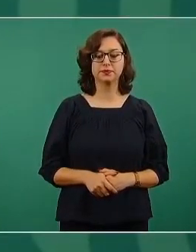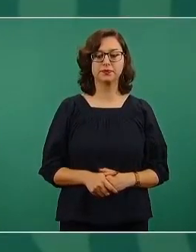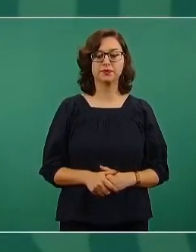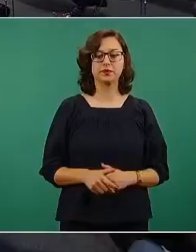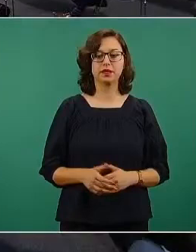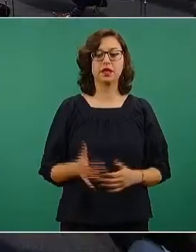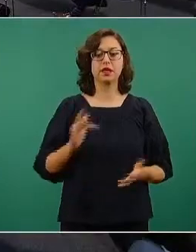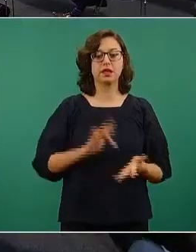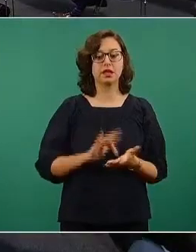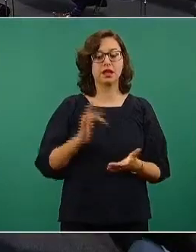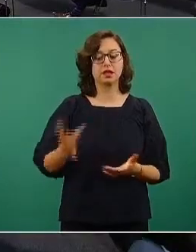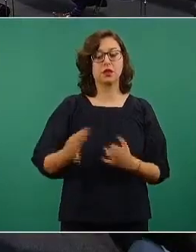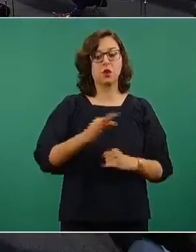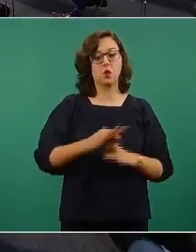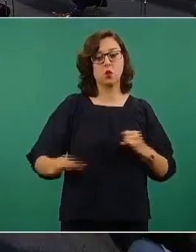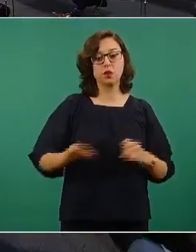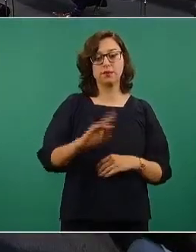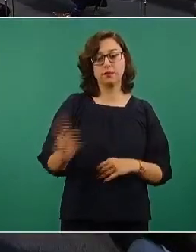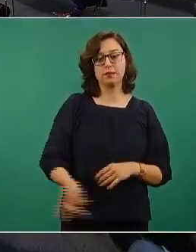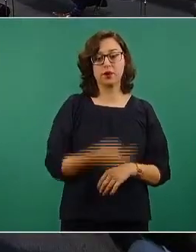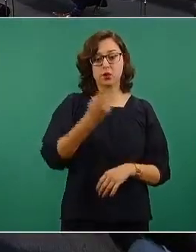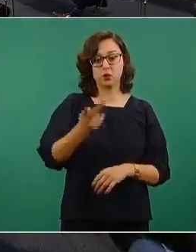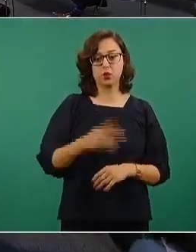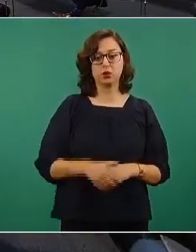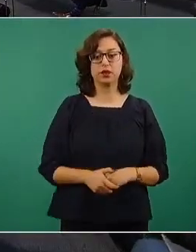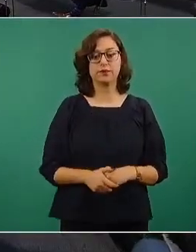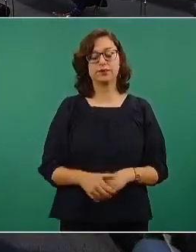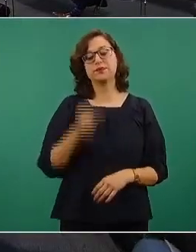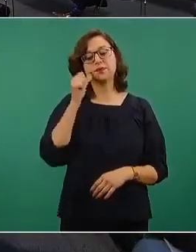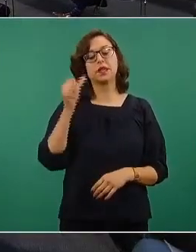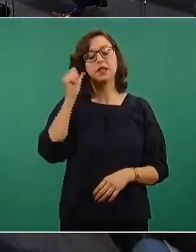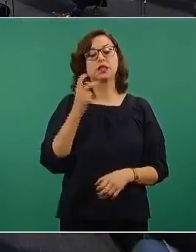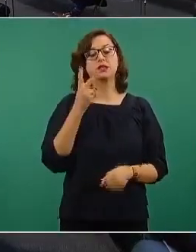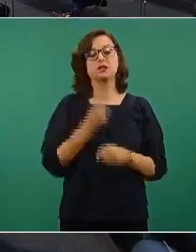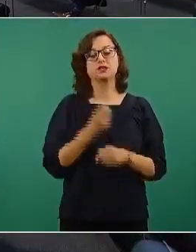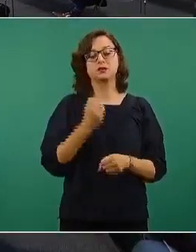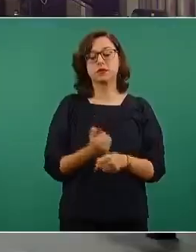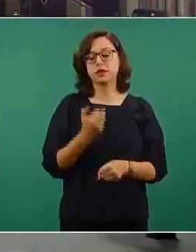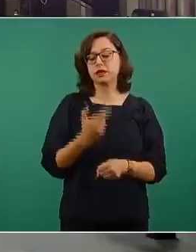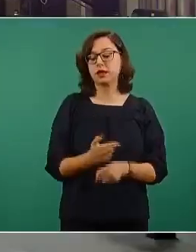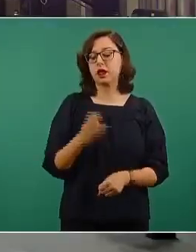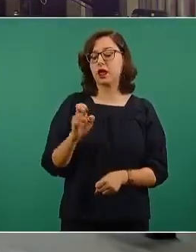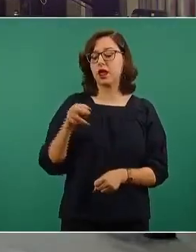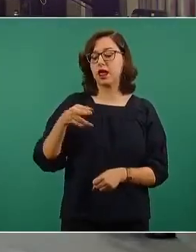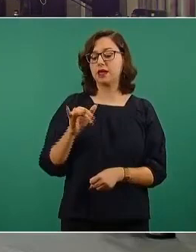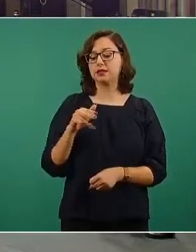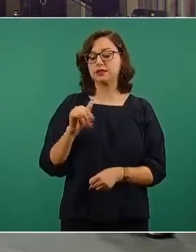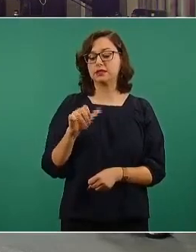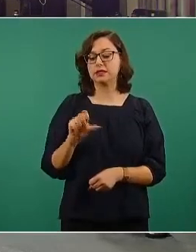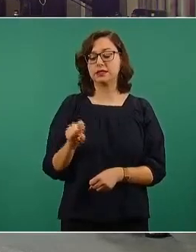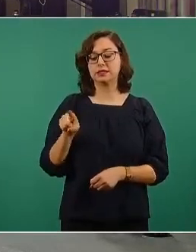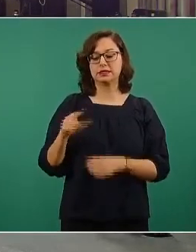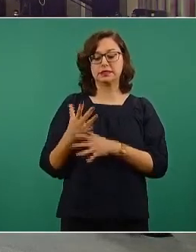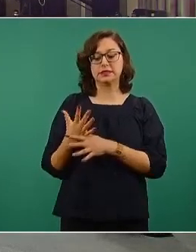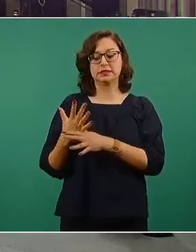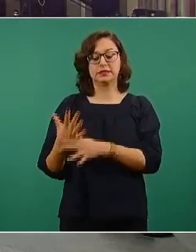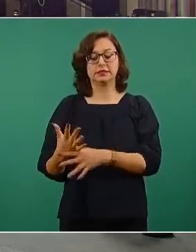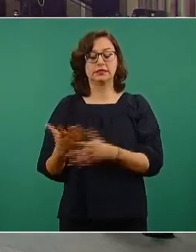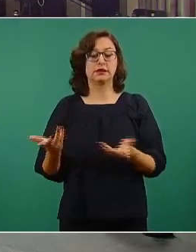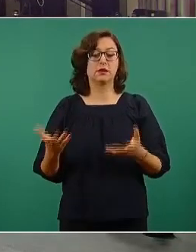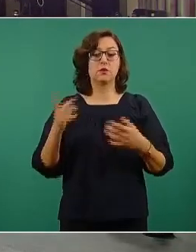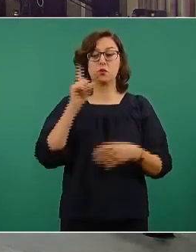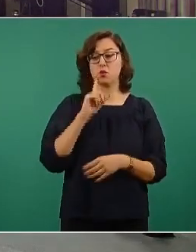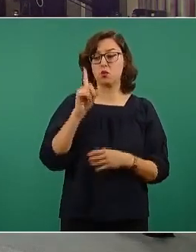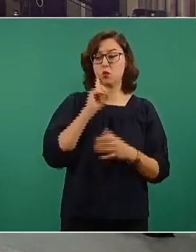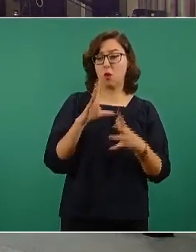Gracias. Y para finalizar, ayer el subsecretario Encinas mencionó que un hecho preocupante es la cifra de desapariciones de